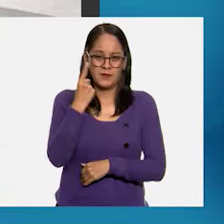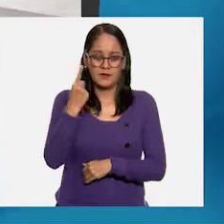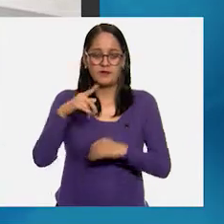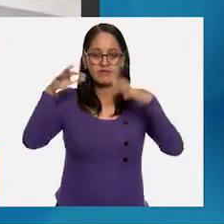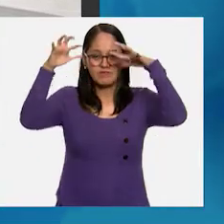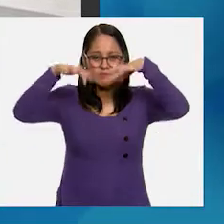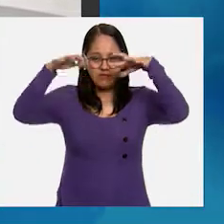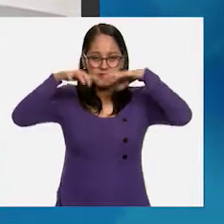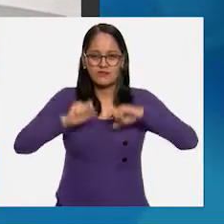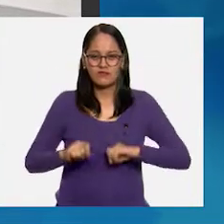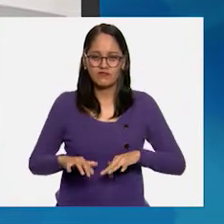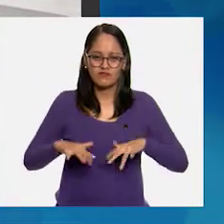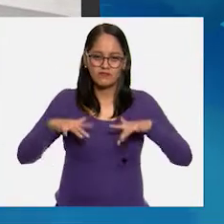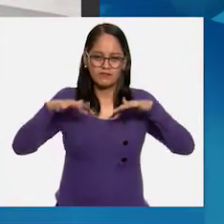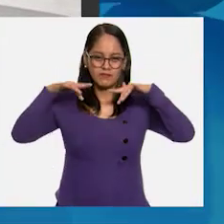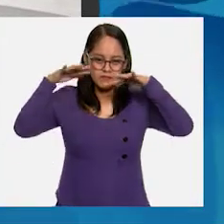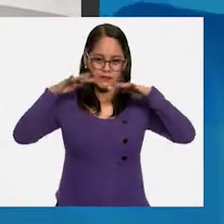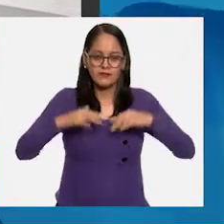inundaciones,